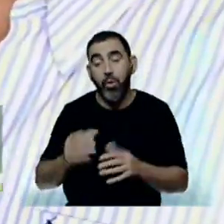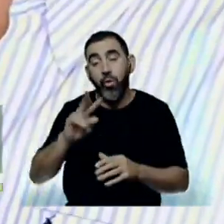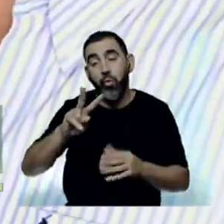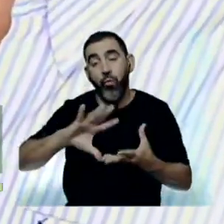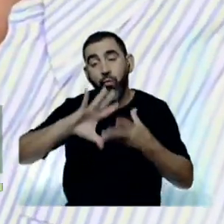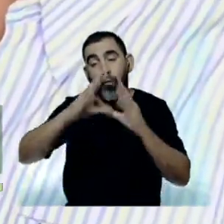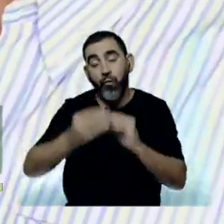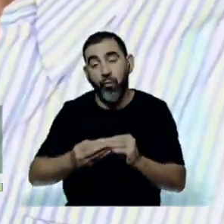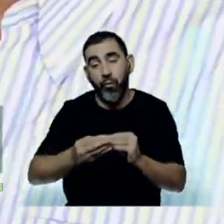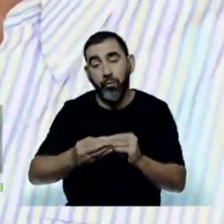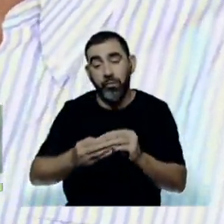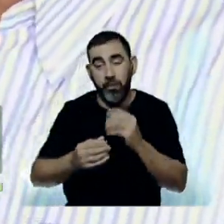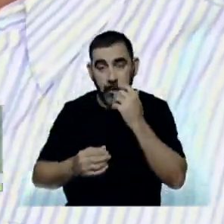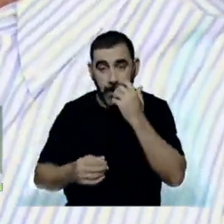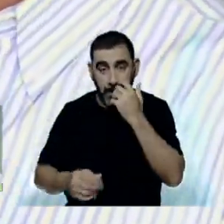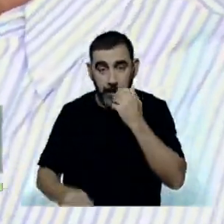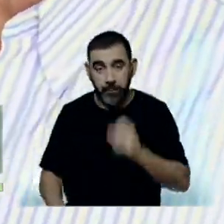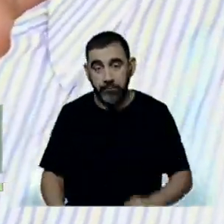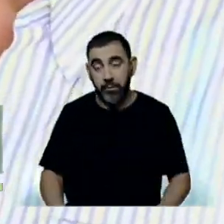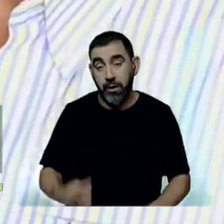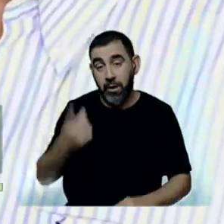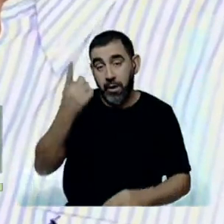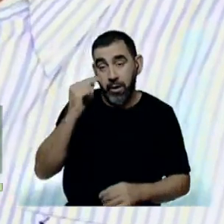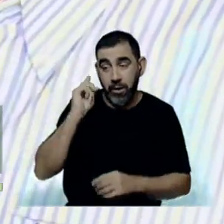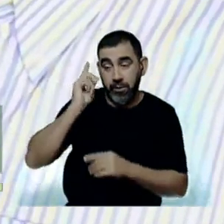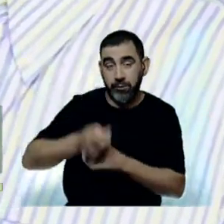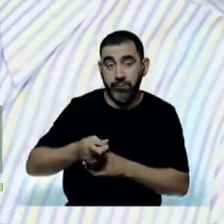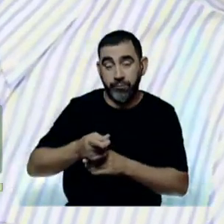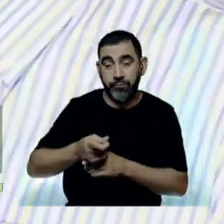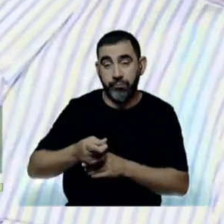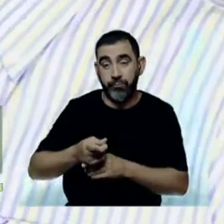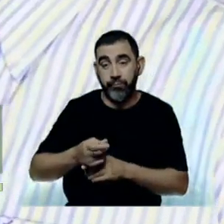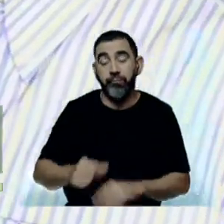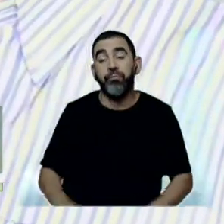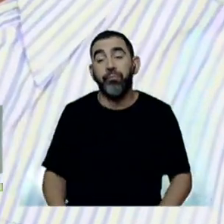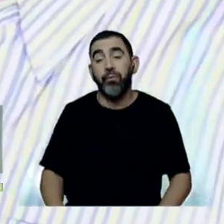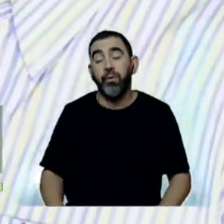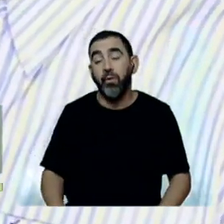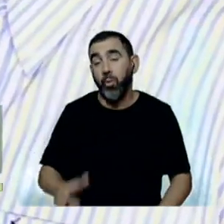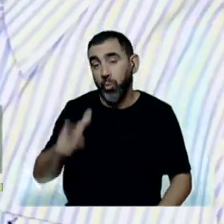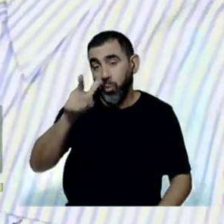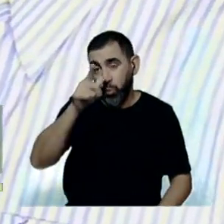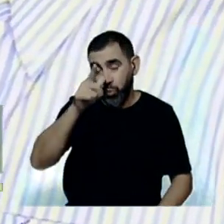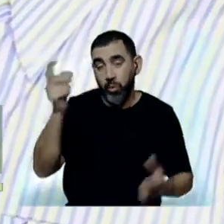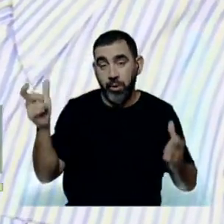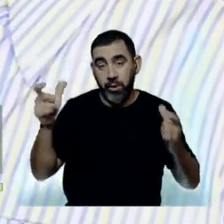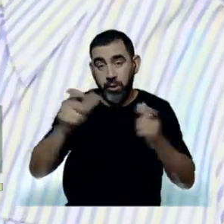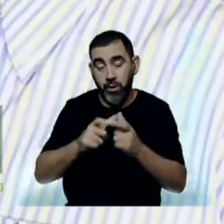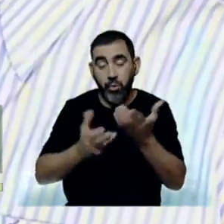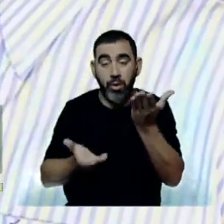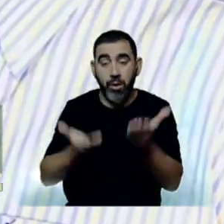en una cordialidad importante, porque ayer ya resolvimos que en el mes de julio nos vamos a juntar a